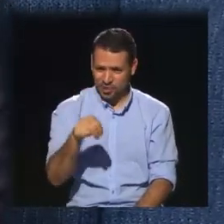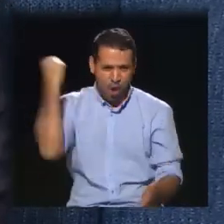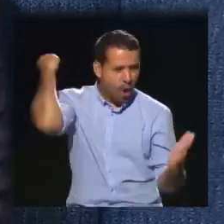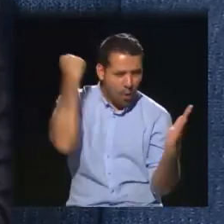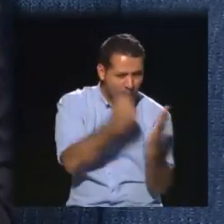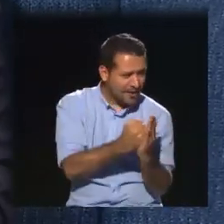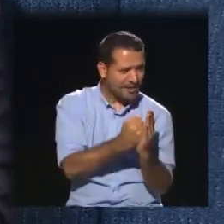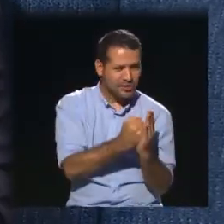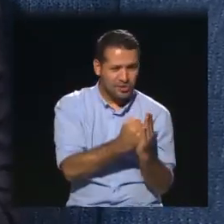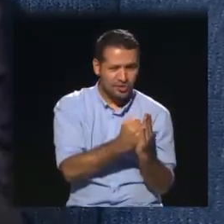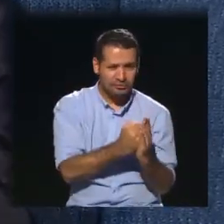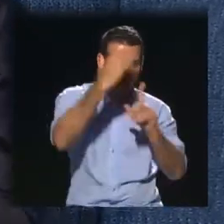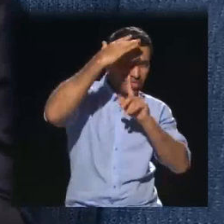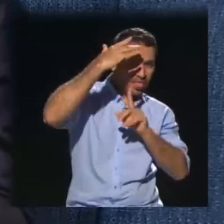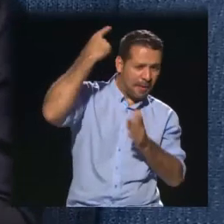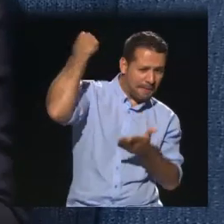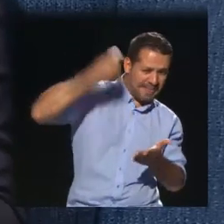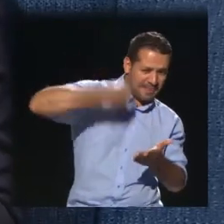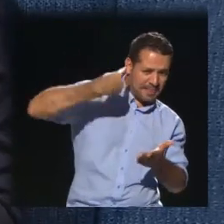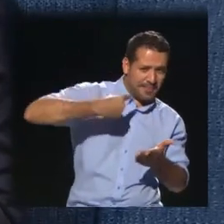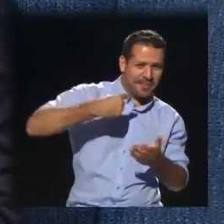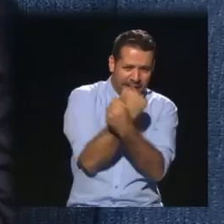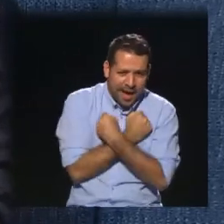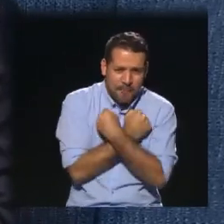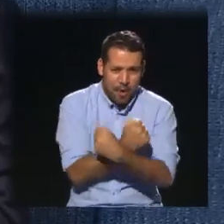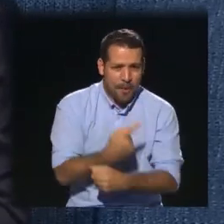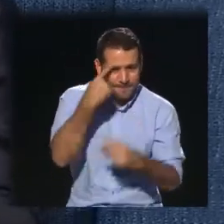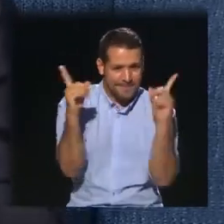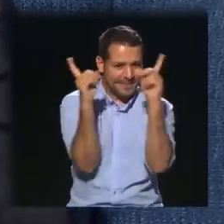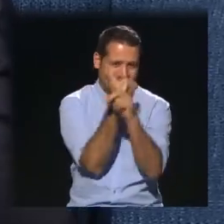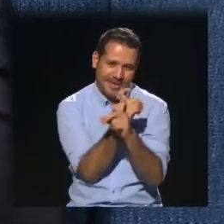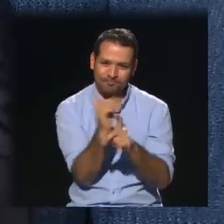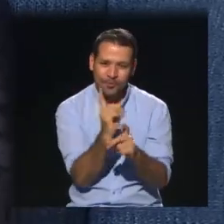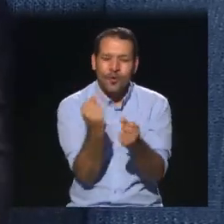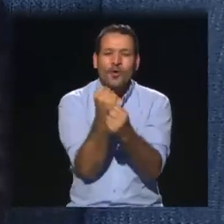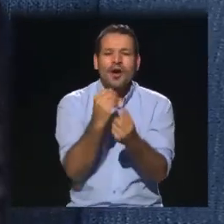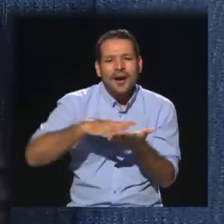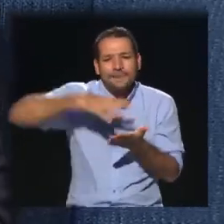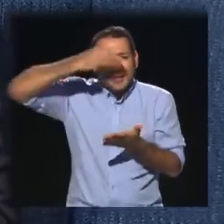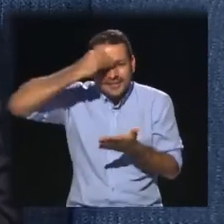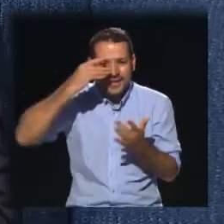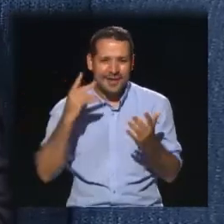y a amar. El amar es muy parecido al aprendizaje, requiere la